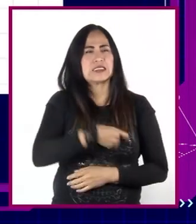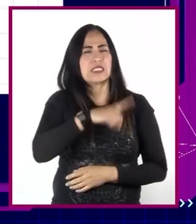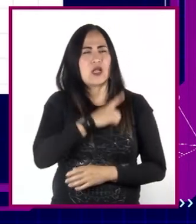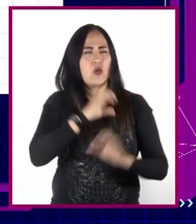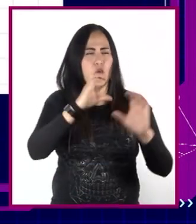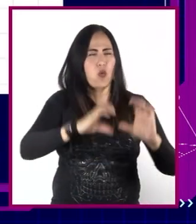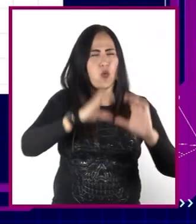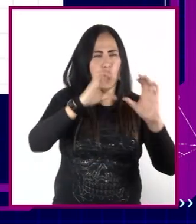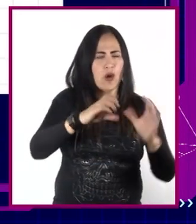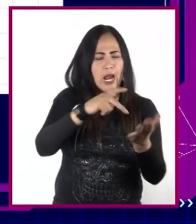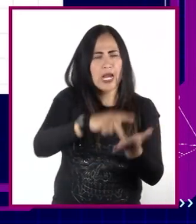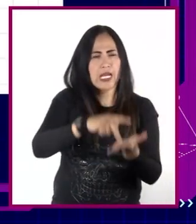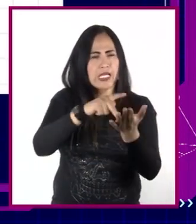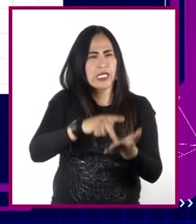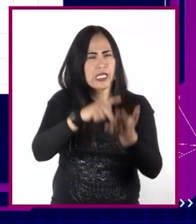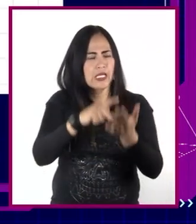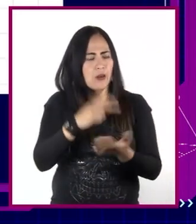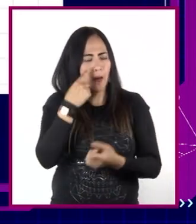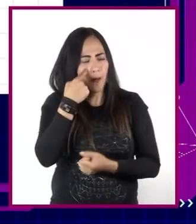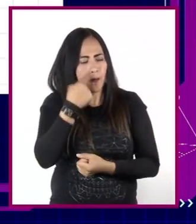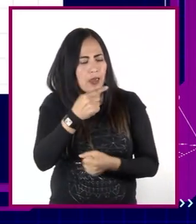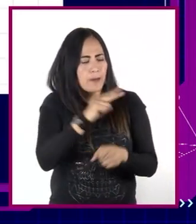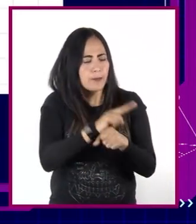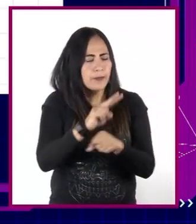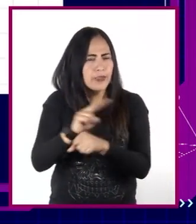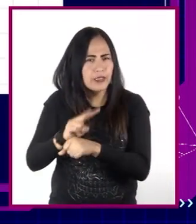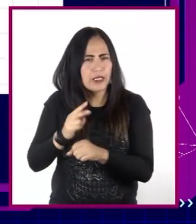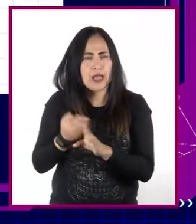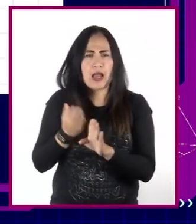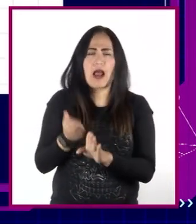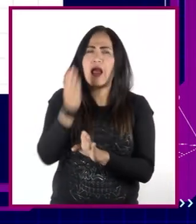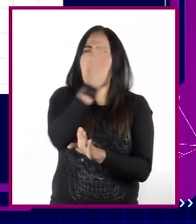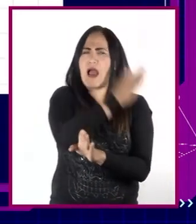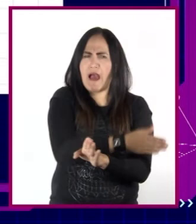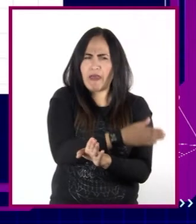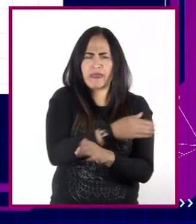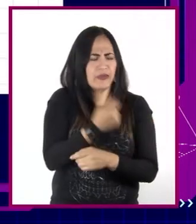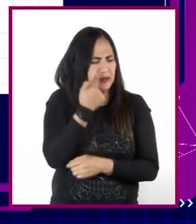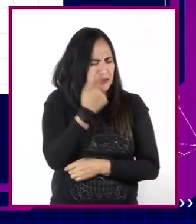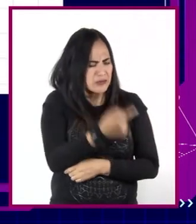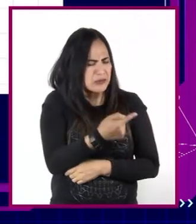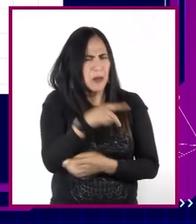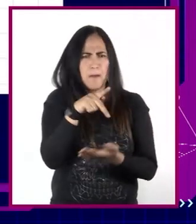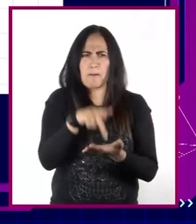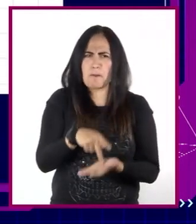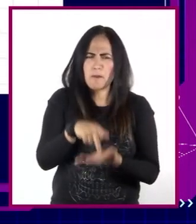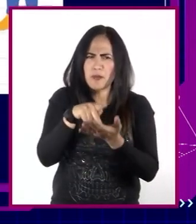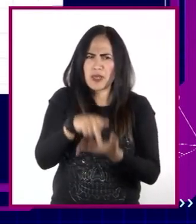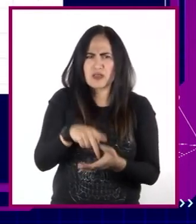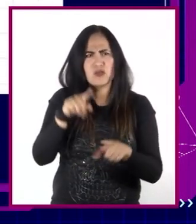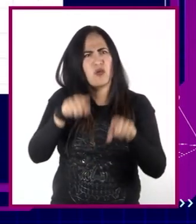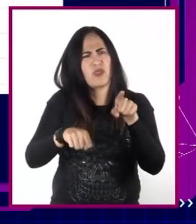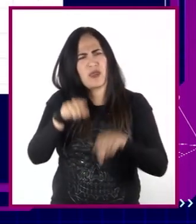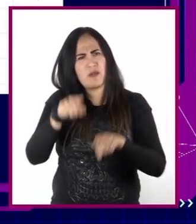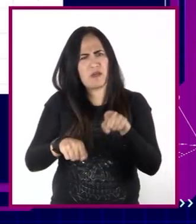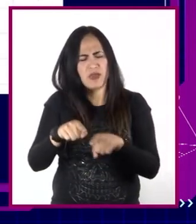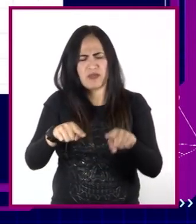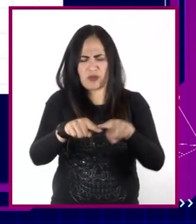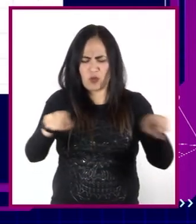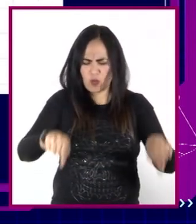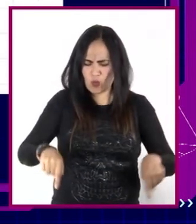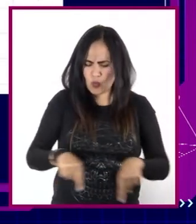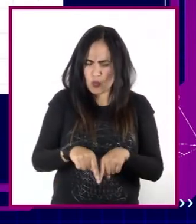su peso. En ocasiones anteriores, Ana se ha dado cuenta de que el peso puede variar de una báscula a